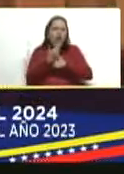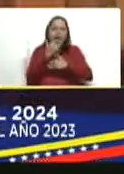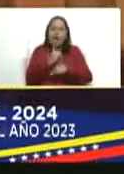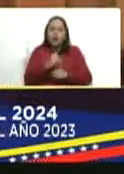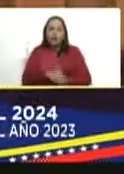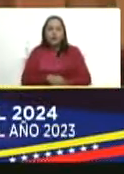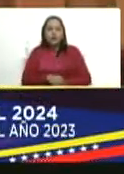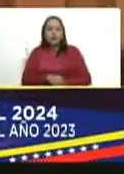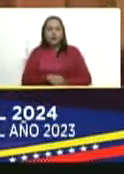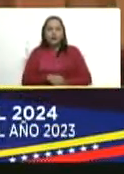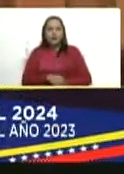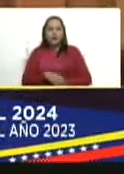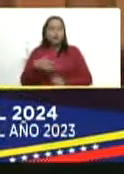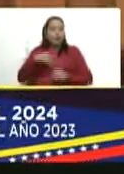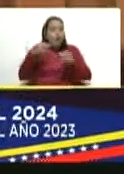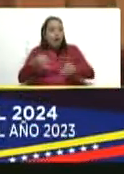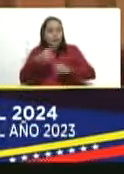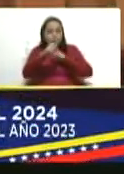Y es lo que yo siempre pregunto.